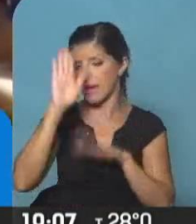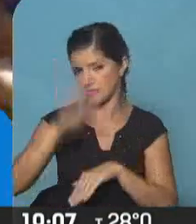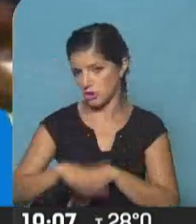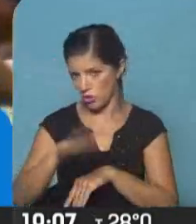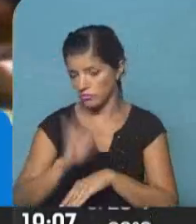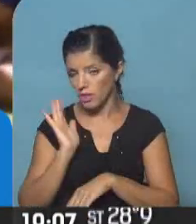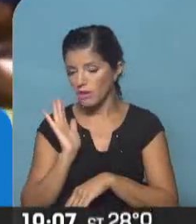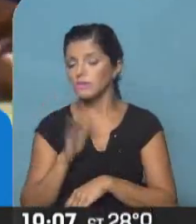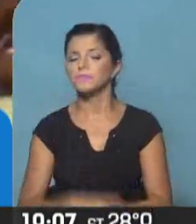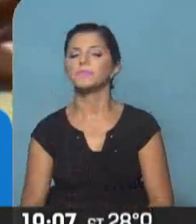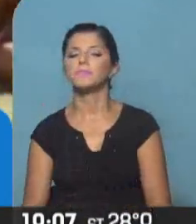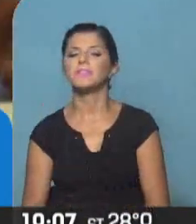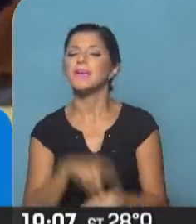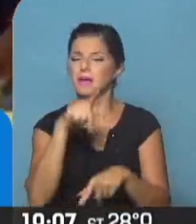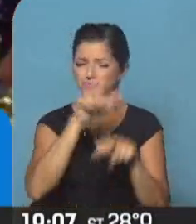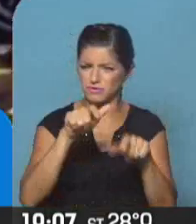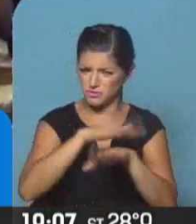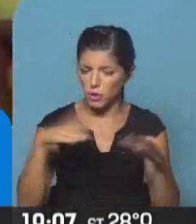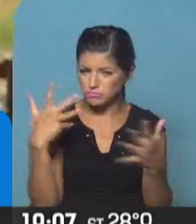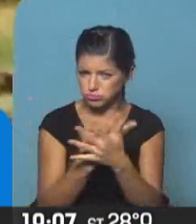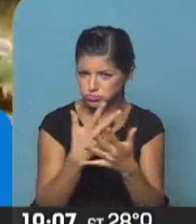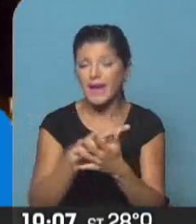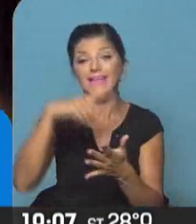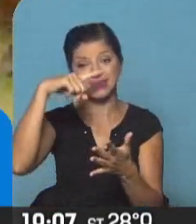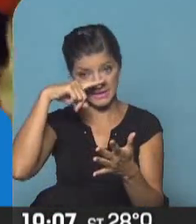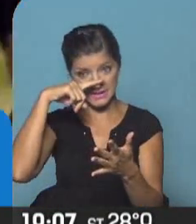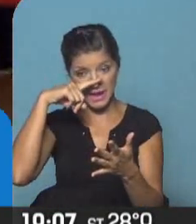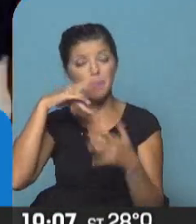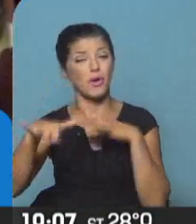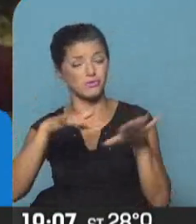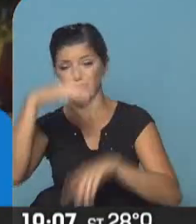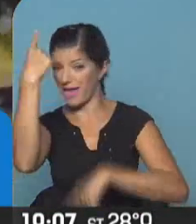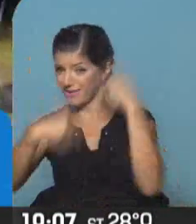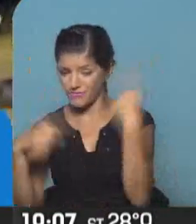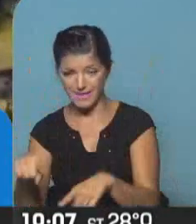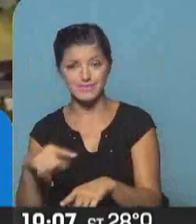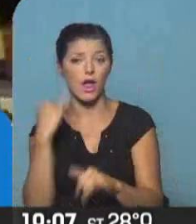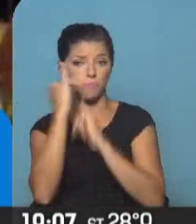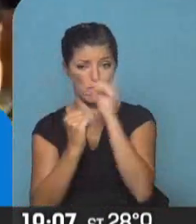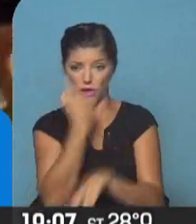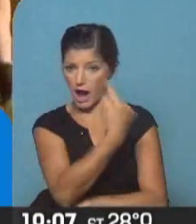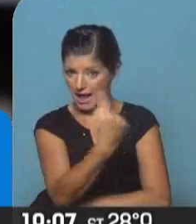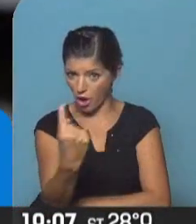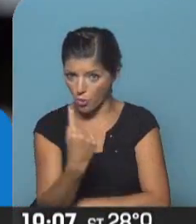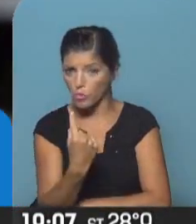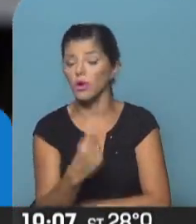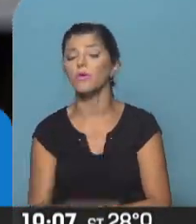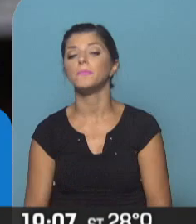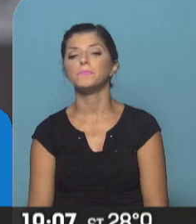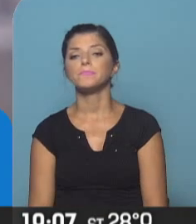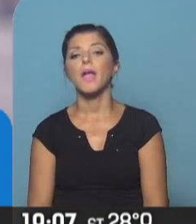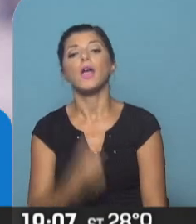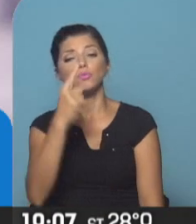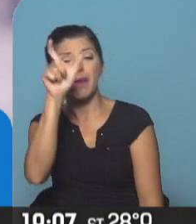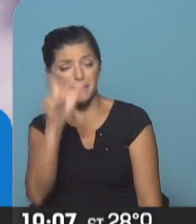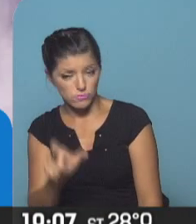Los clubes sí. Y víctimas tenemos ahora al menos 7, pero con varios hechos. O sea, no es que puede haber una víctima que tuvo varios